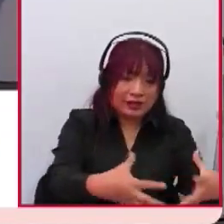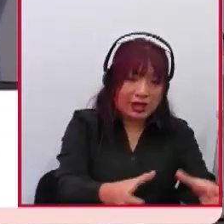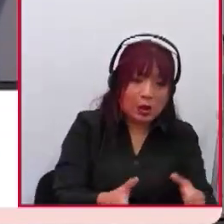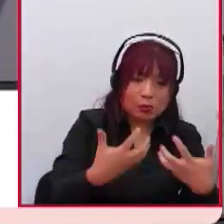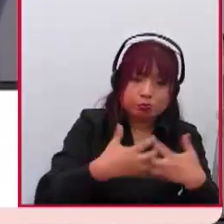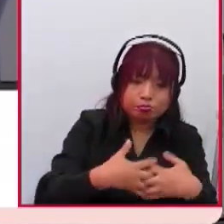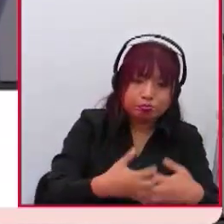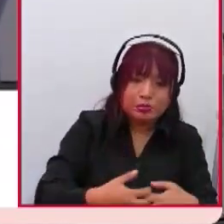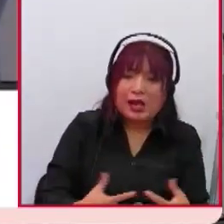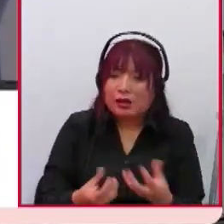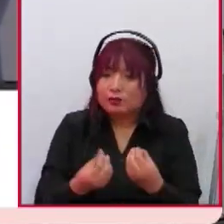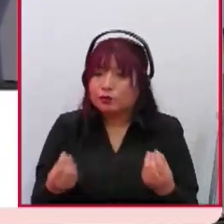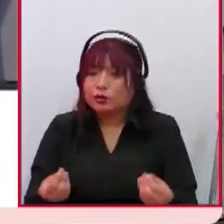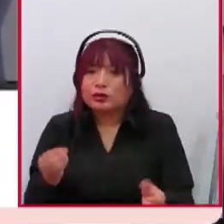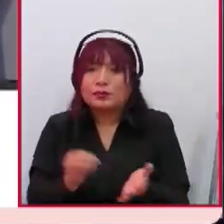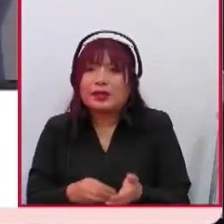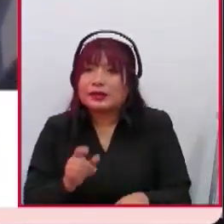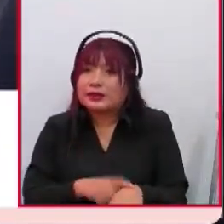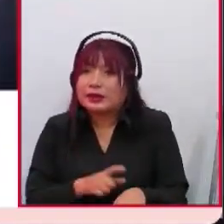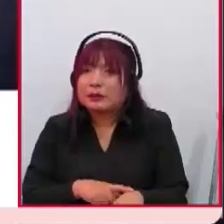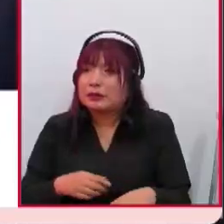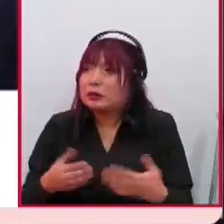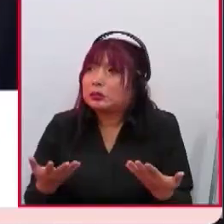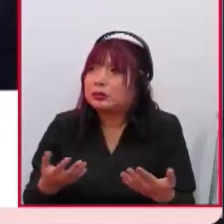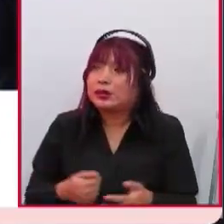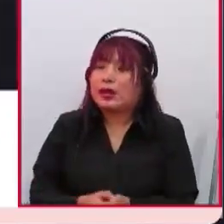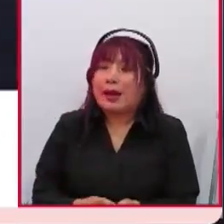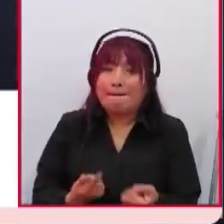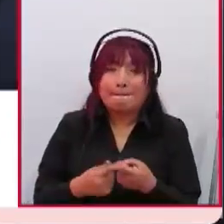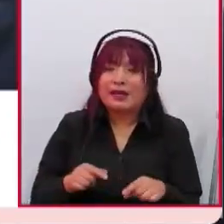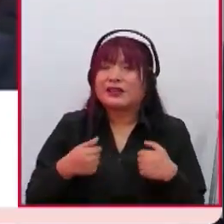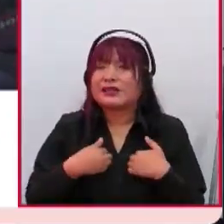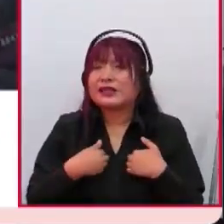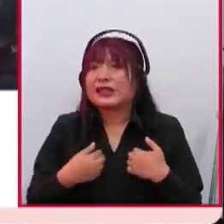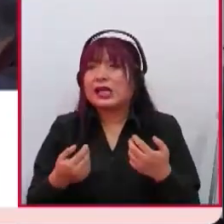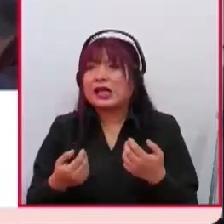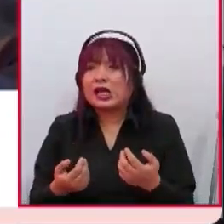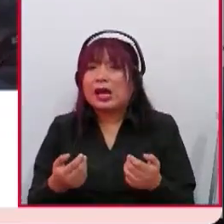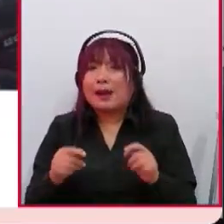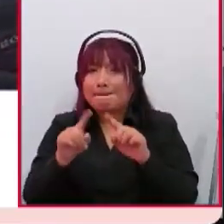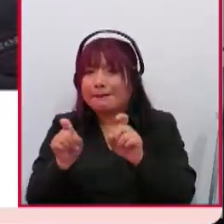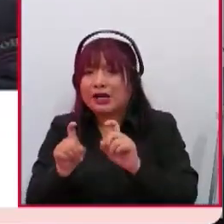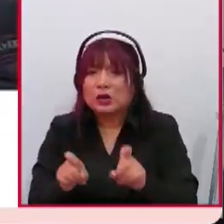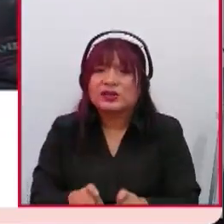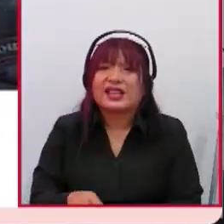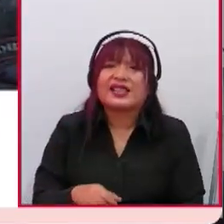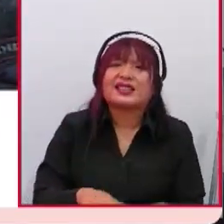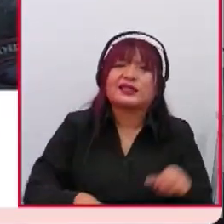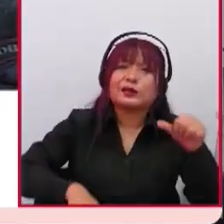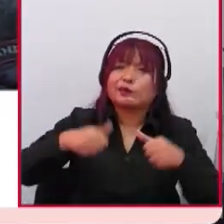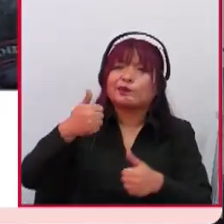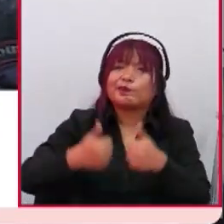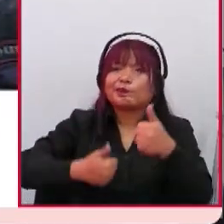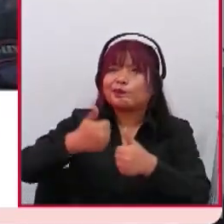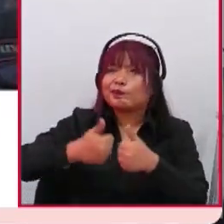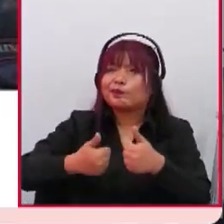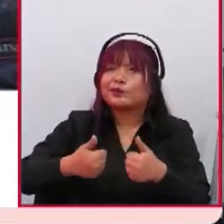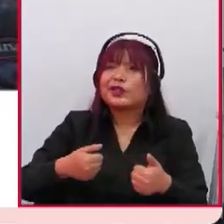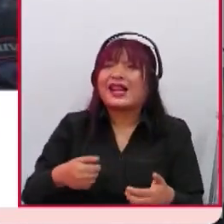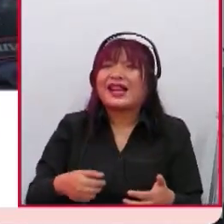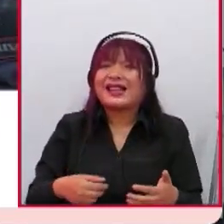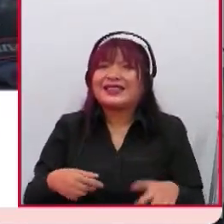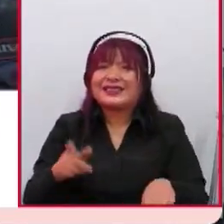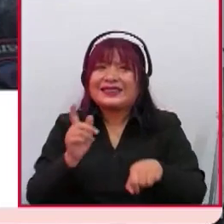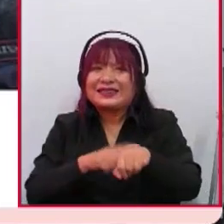lo que quería preguntarles en relación a este enfoque metodológico, ¿cuál estima usted que es el punto, la etapa